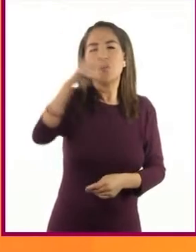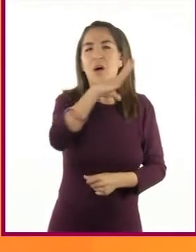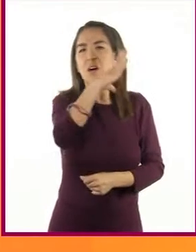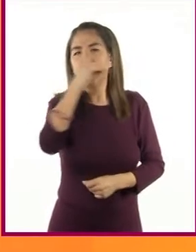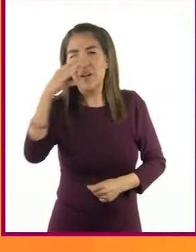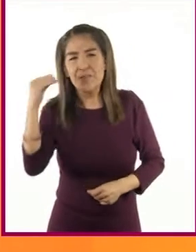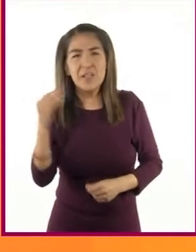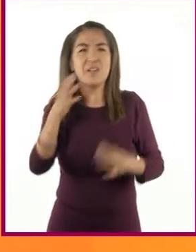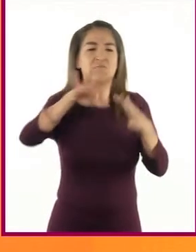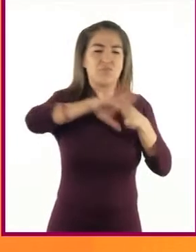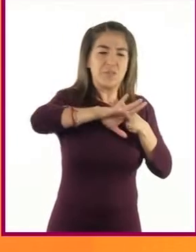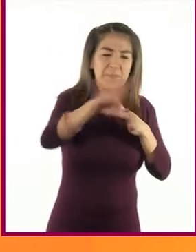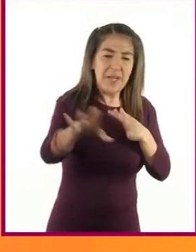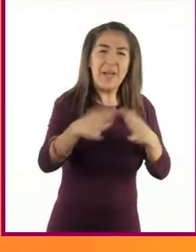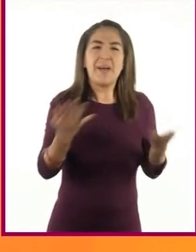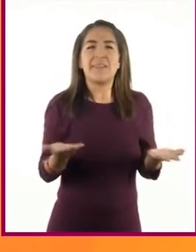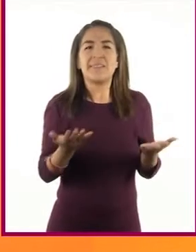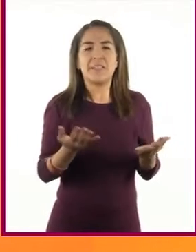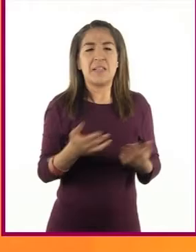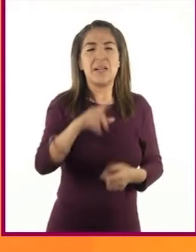afrodescendientes, inmigrantes,